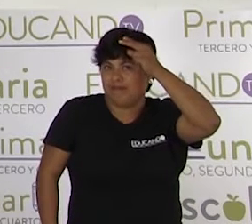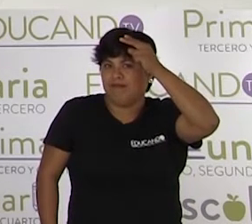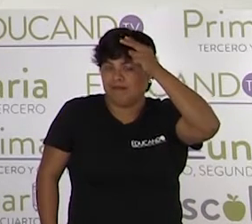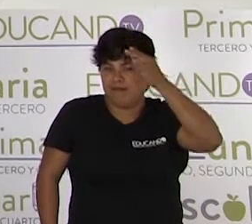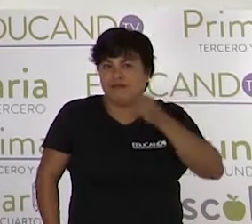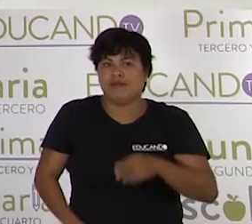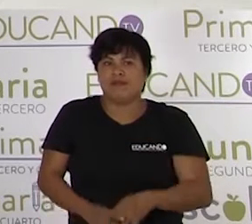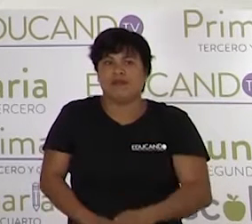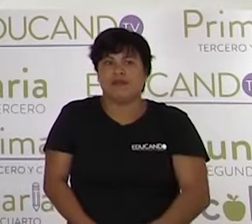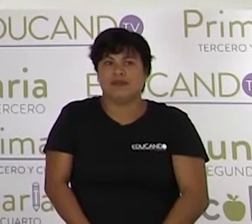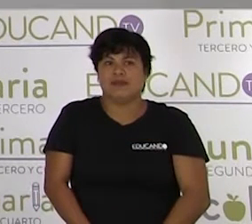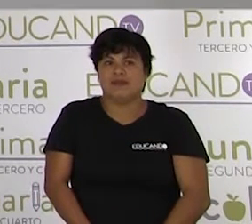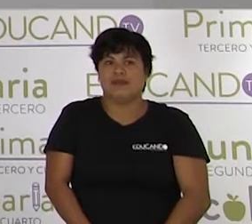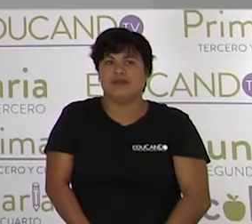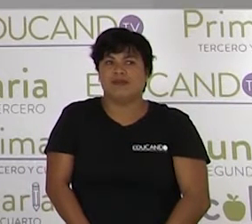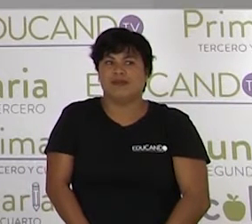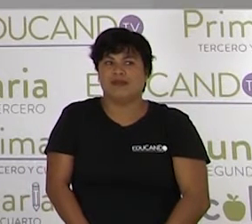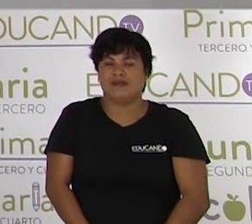Inteligente.